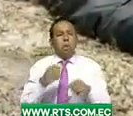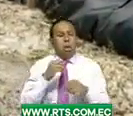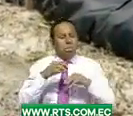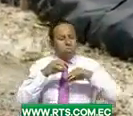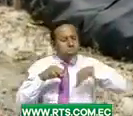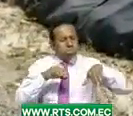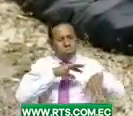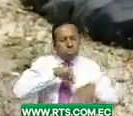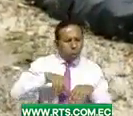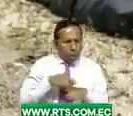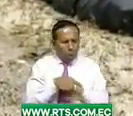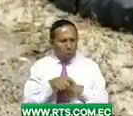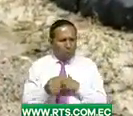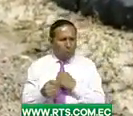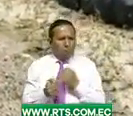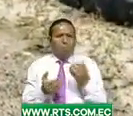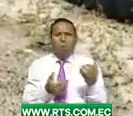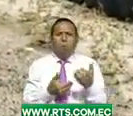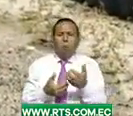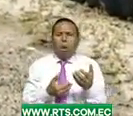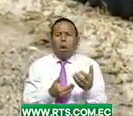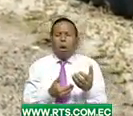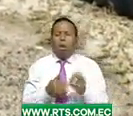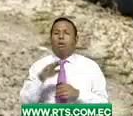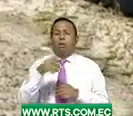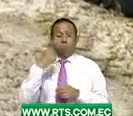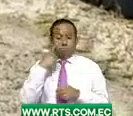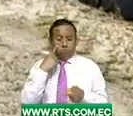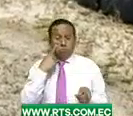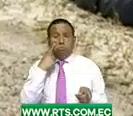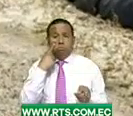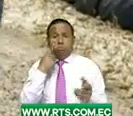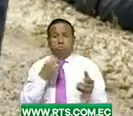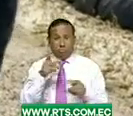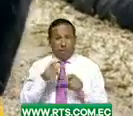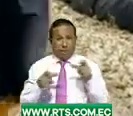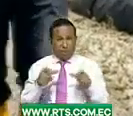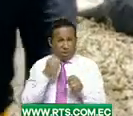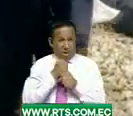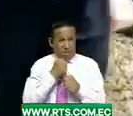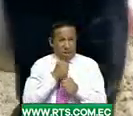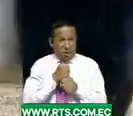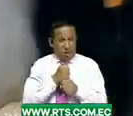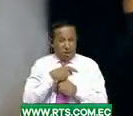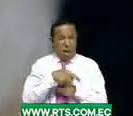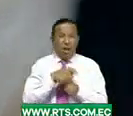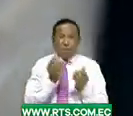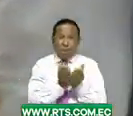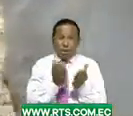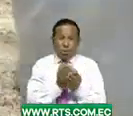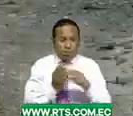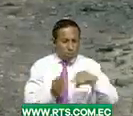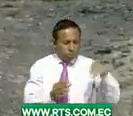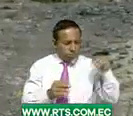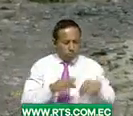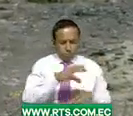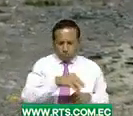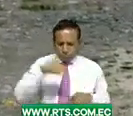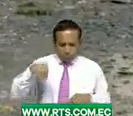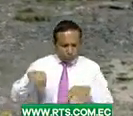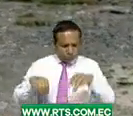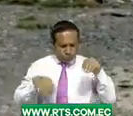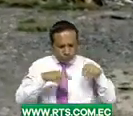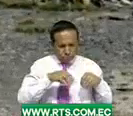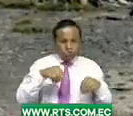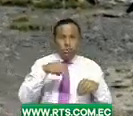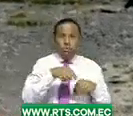El cuerpo de un bebé, aparentemente recién nacido, fue encontrado por estas personas que clasifican basura para reciclaje en el relleno sanitario